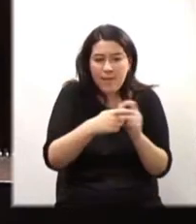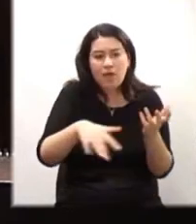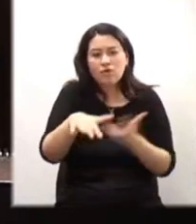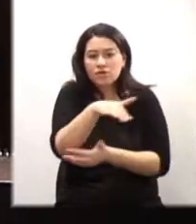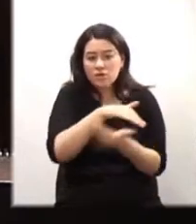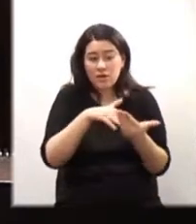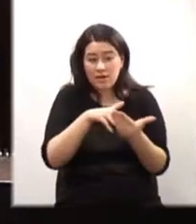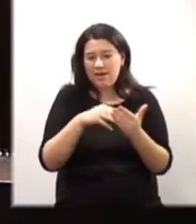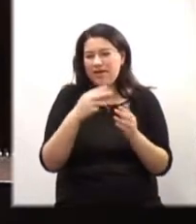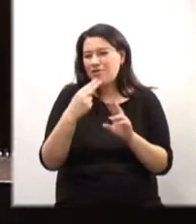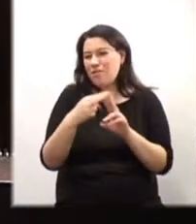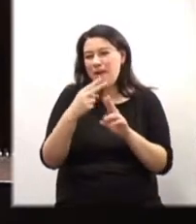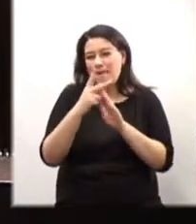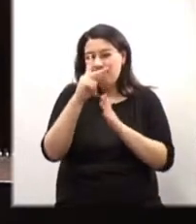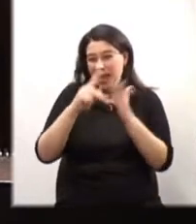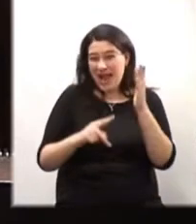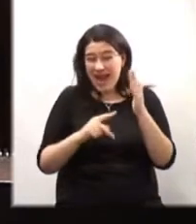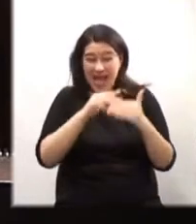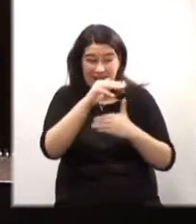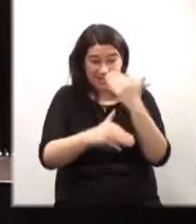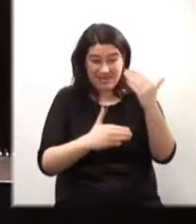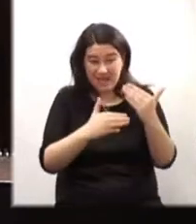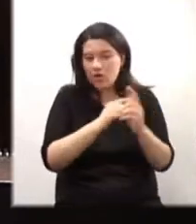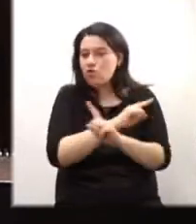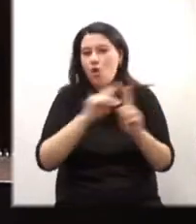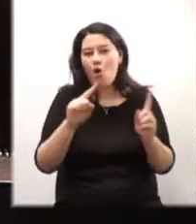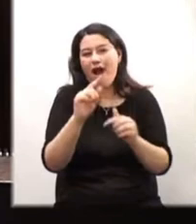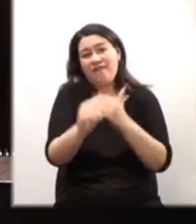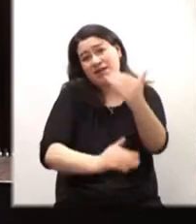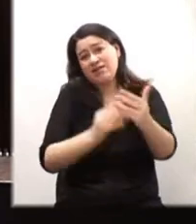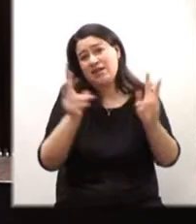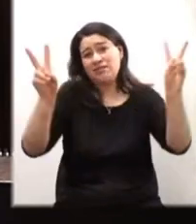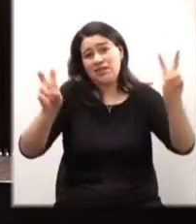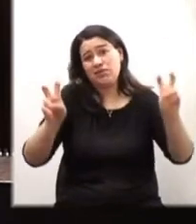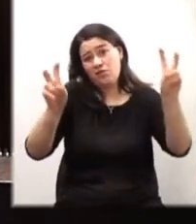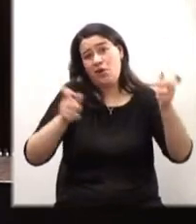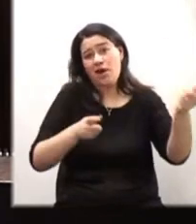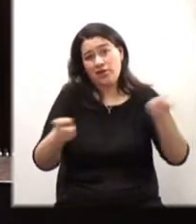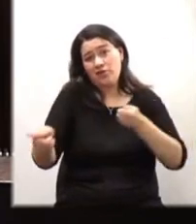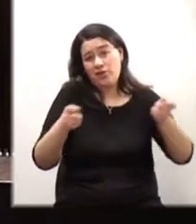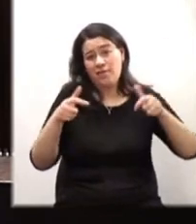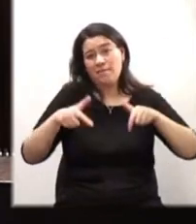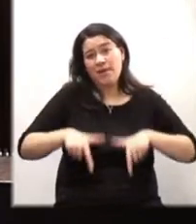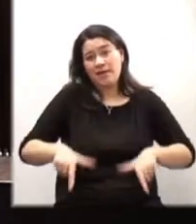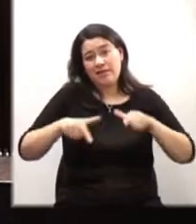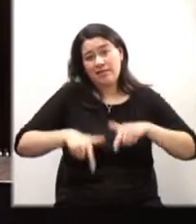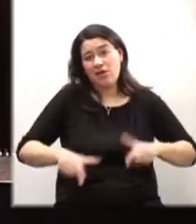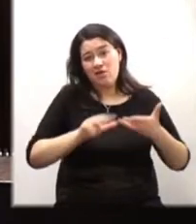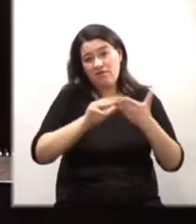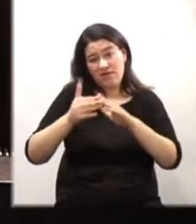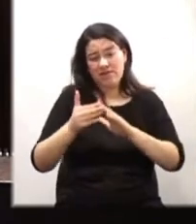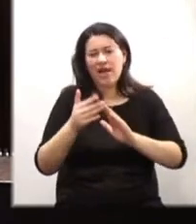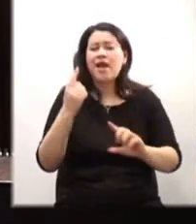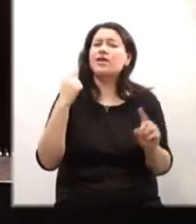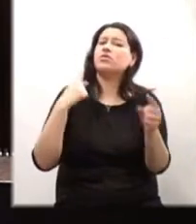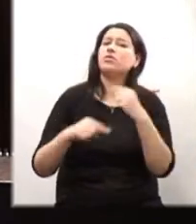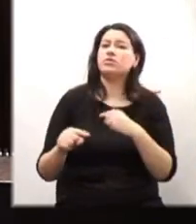no avanza. Podría ser el titular de la gestión del Ministerio de Vivienda.